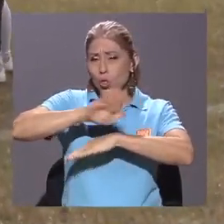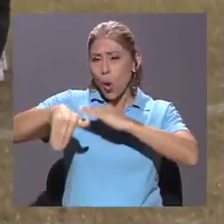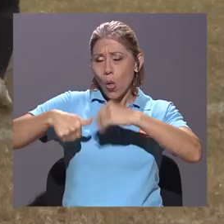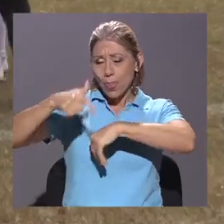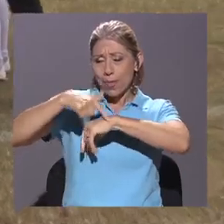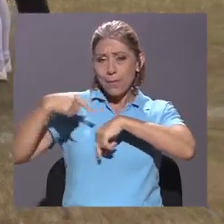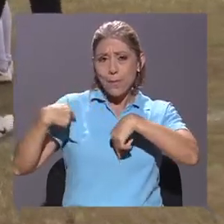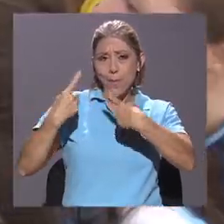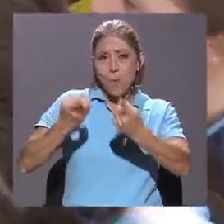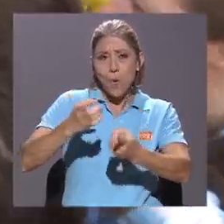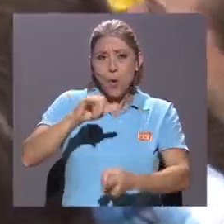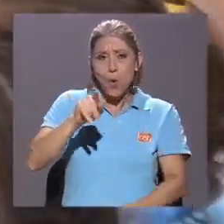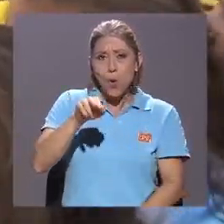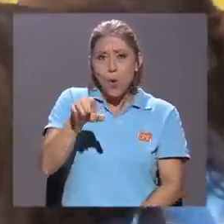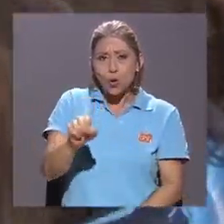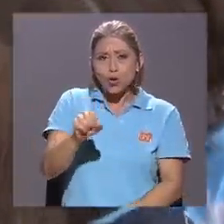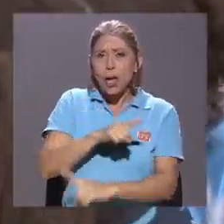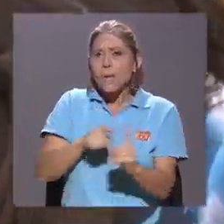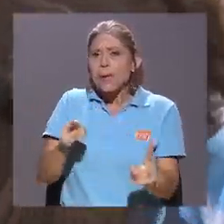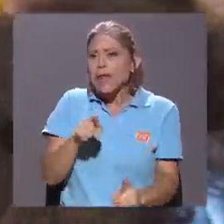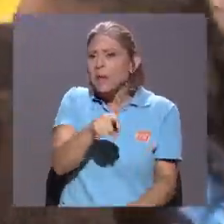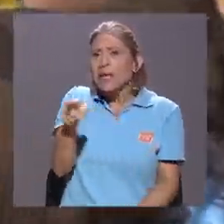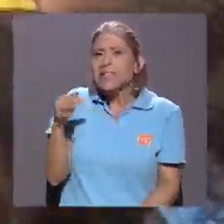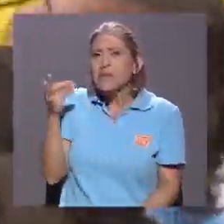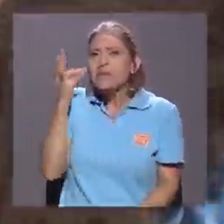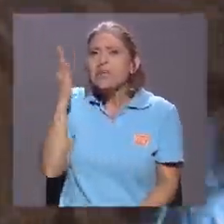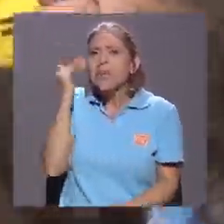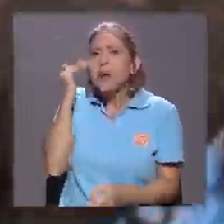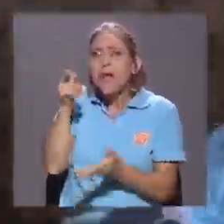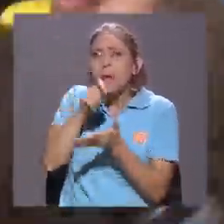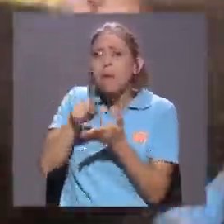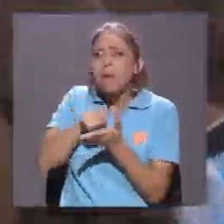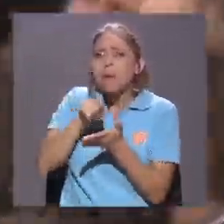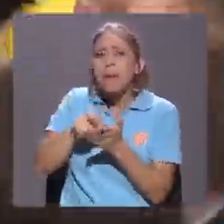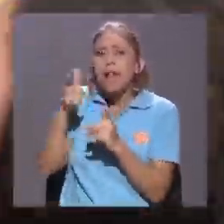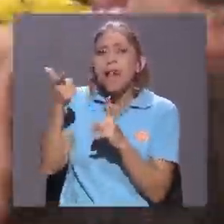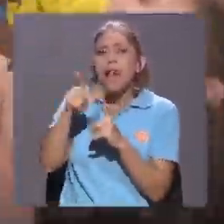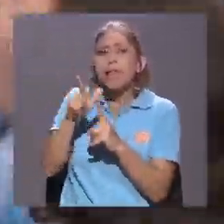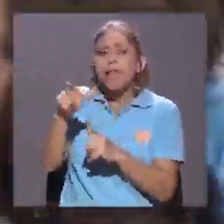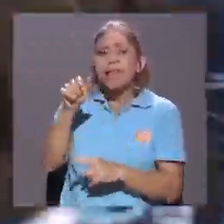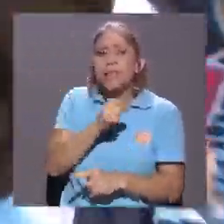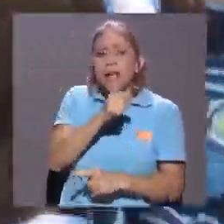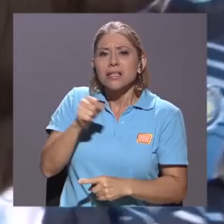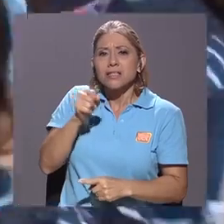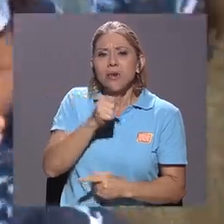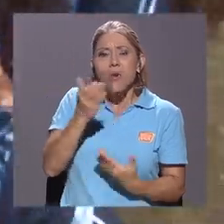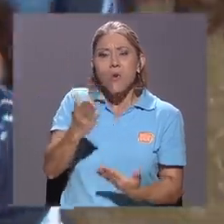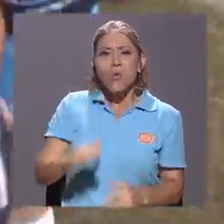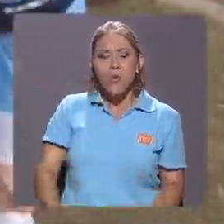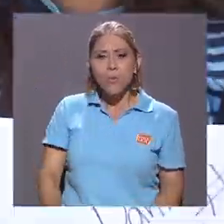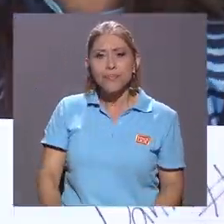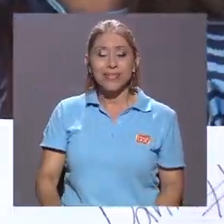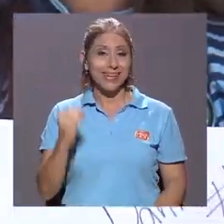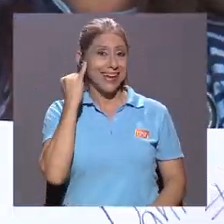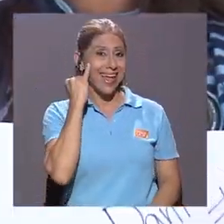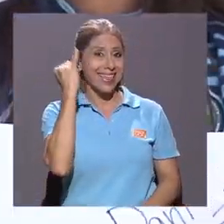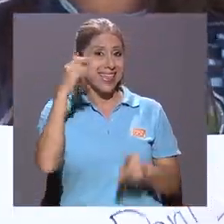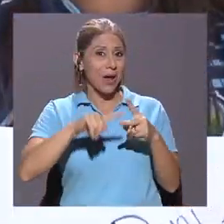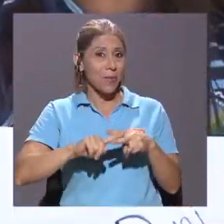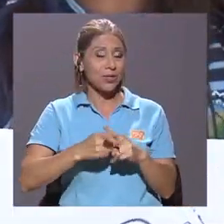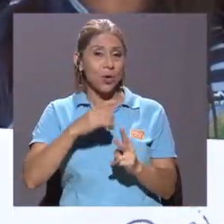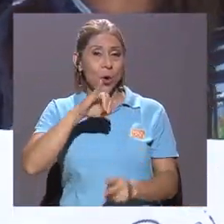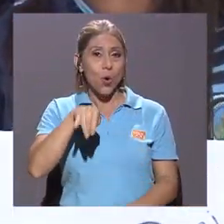Juncos. ¿Pero qué llevó a estas muchachas a componer la letra? La idea comenzó en Jujuca,